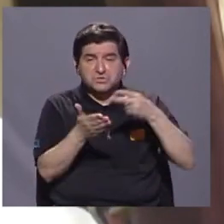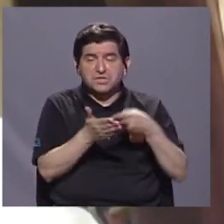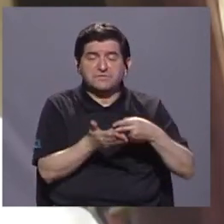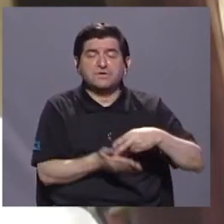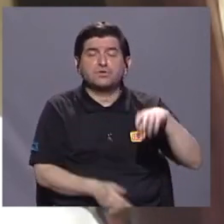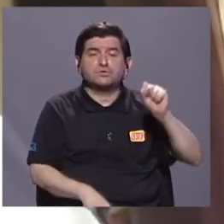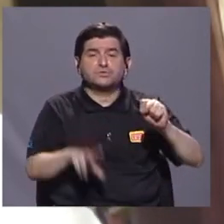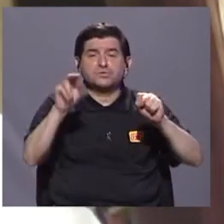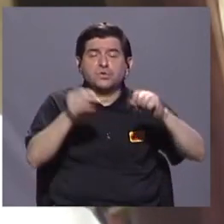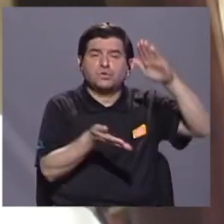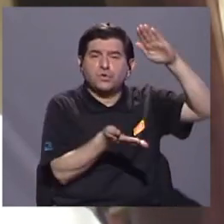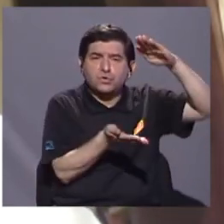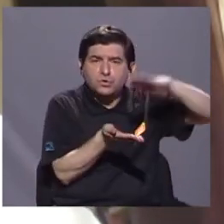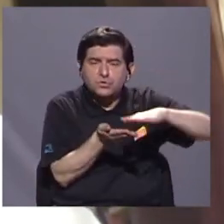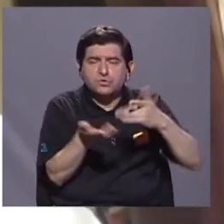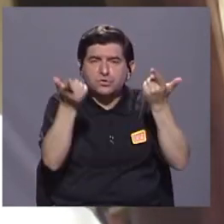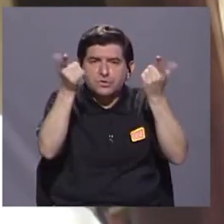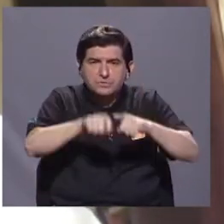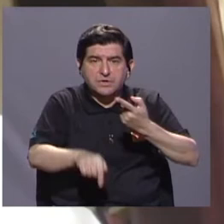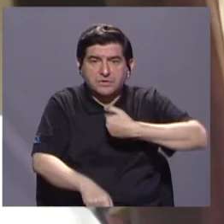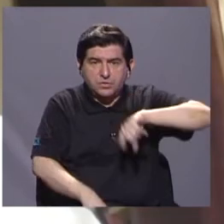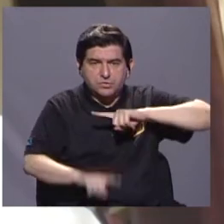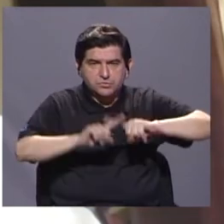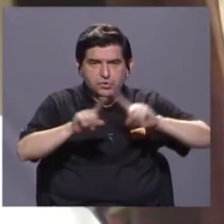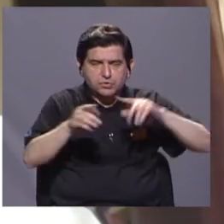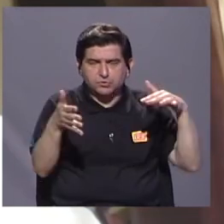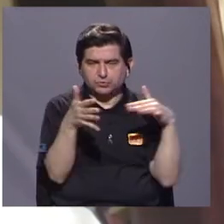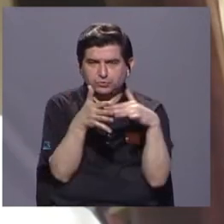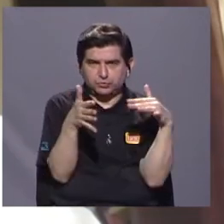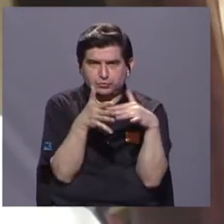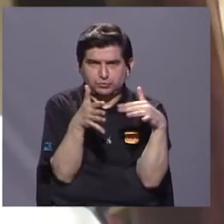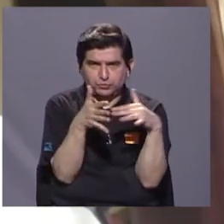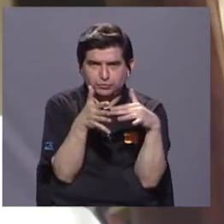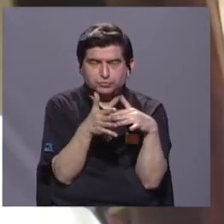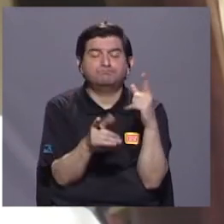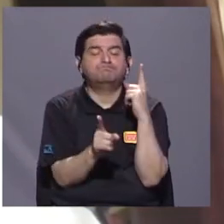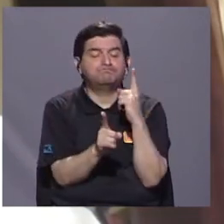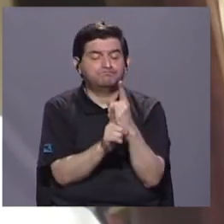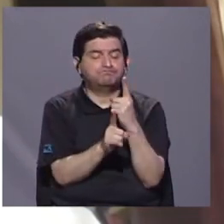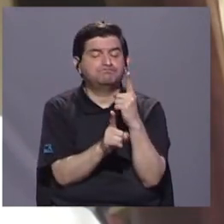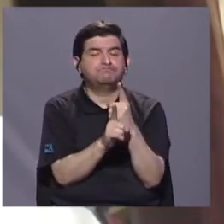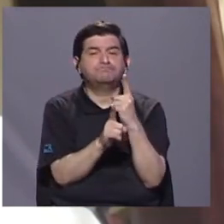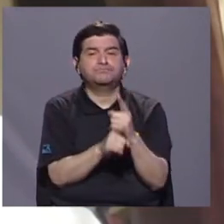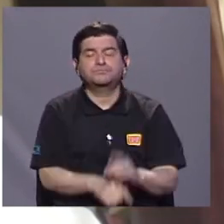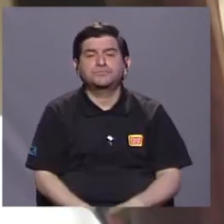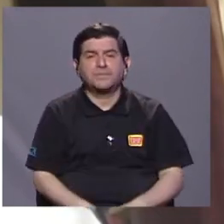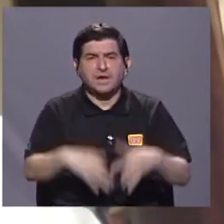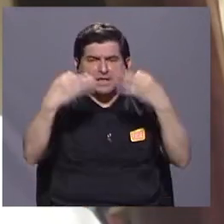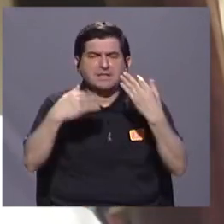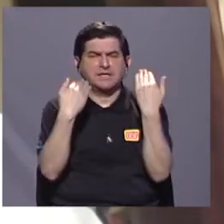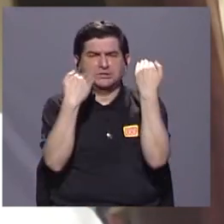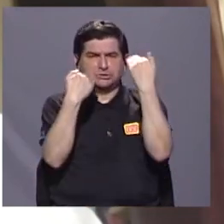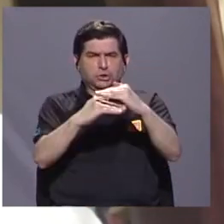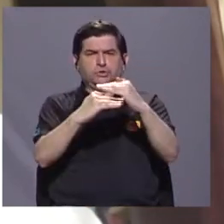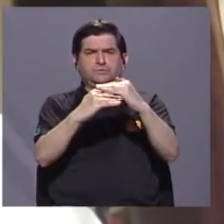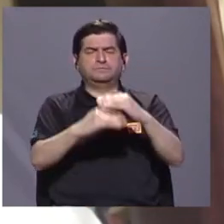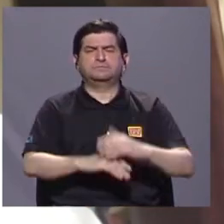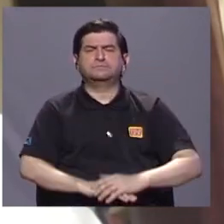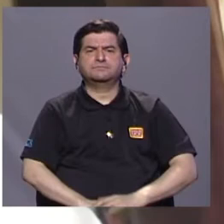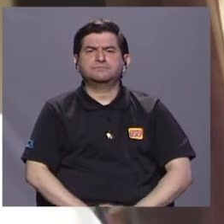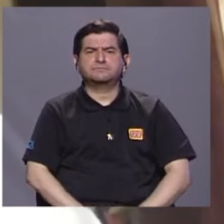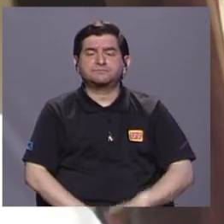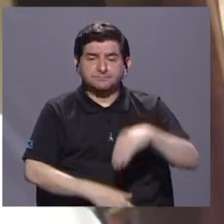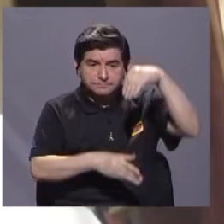disminución de casos. Nosotros hemos hecho varios estudios en donde efectivamente medidas más restrictivas, en